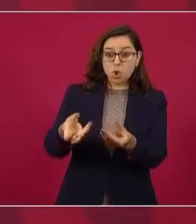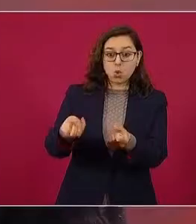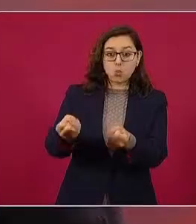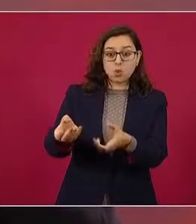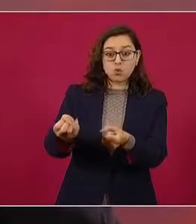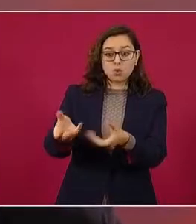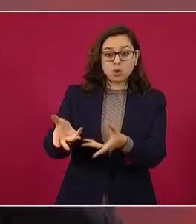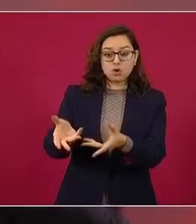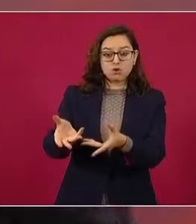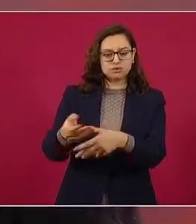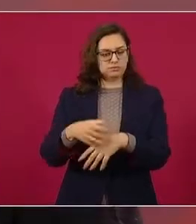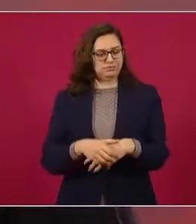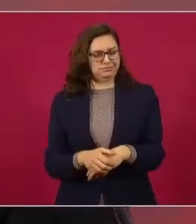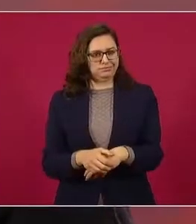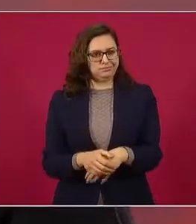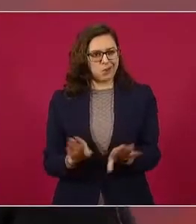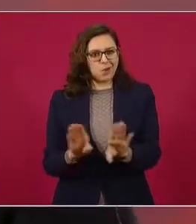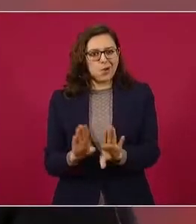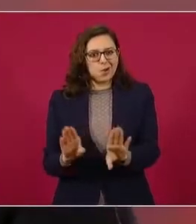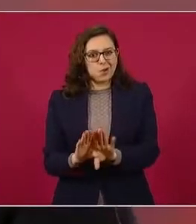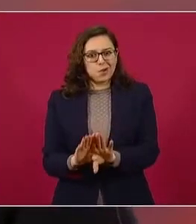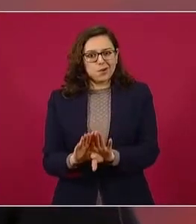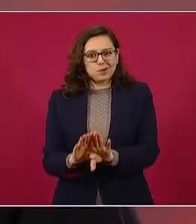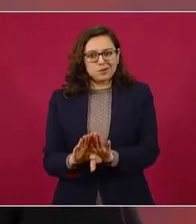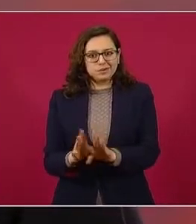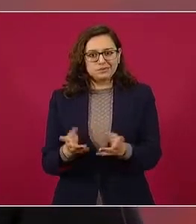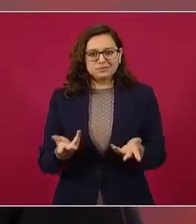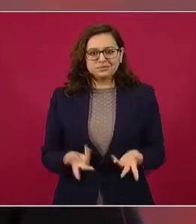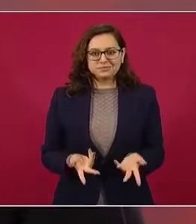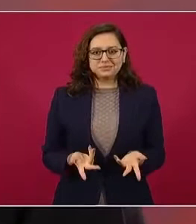que una corporación